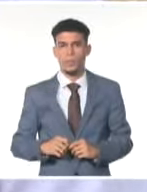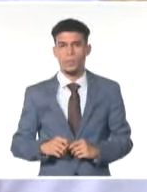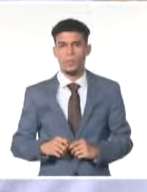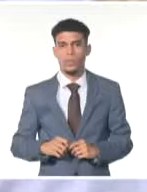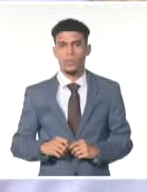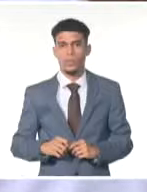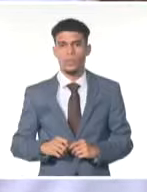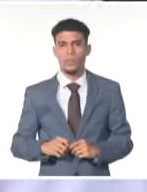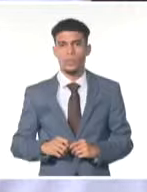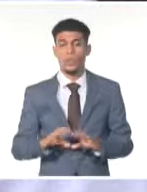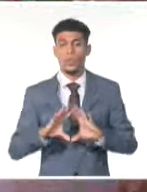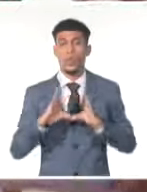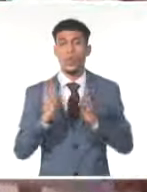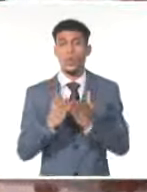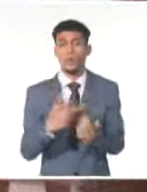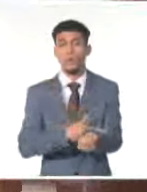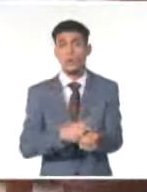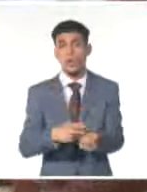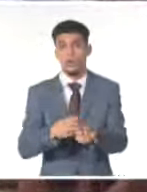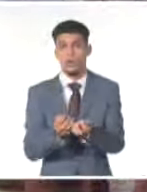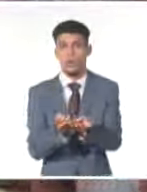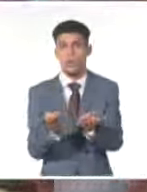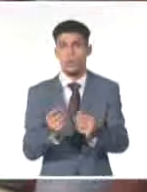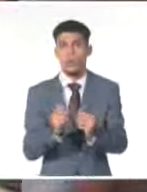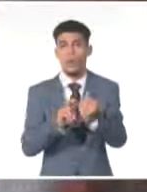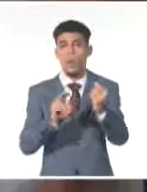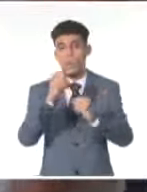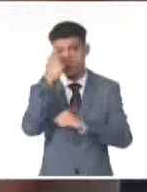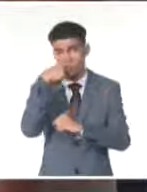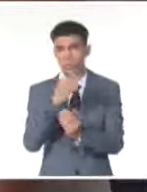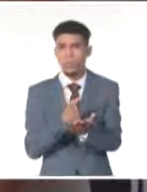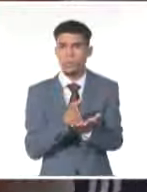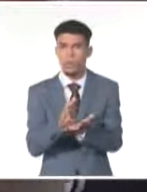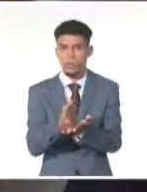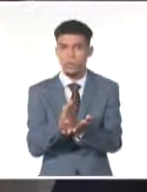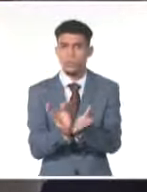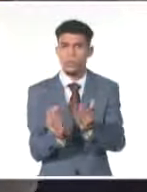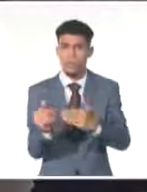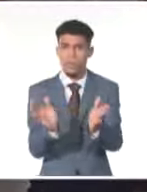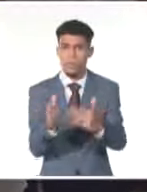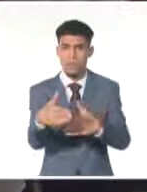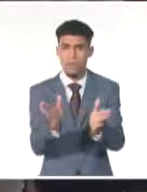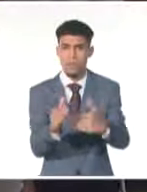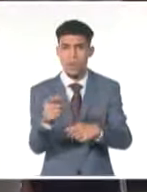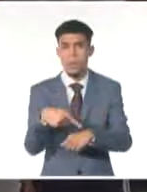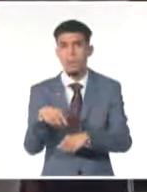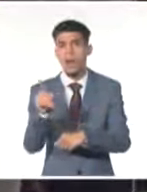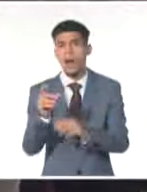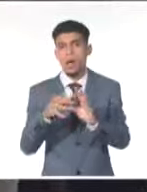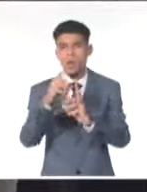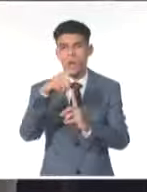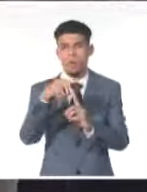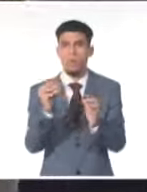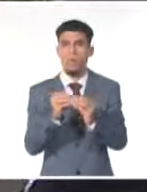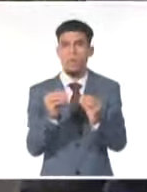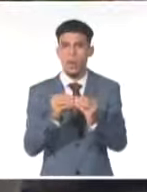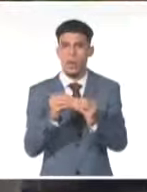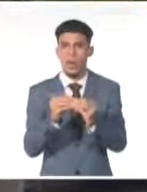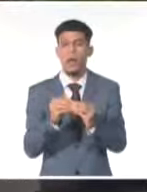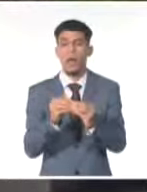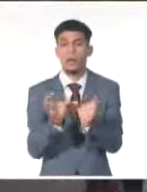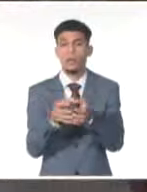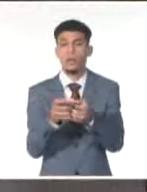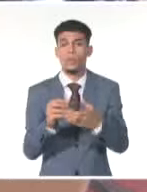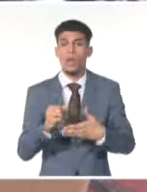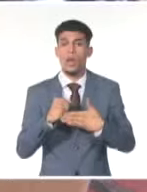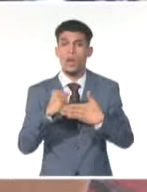estar haciendo esta pequeña nación. En Ciego de Ávila continuarán los envíos hacia Guantánamo como parte del Movimiento Nacional de Ayuda